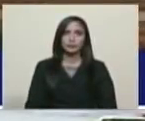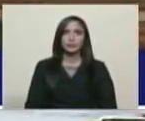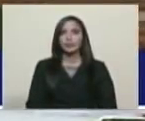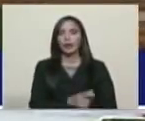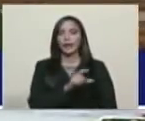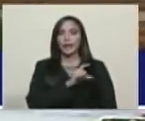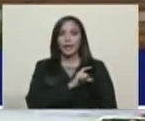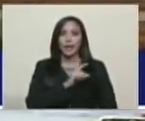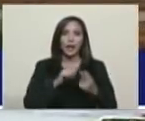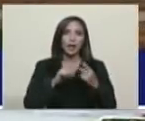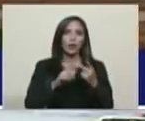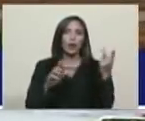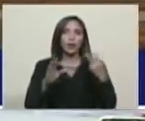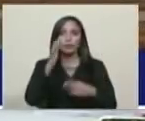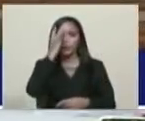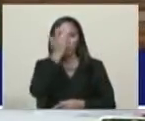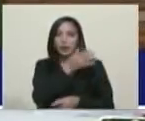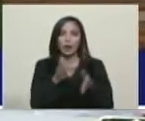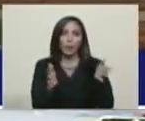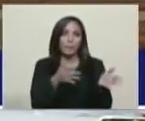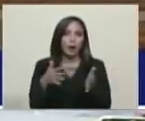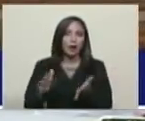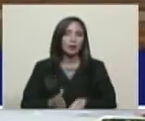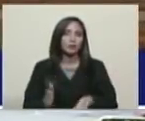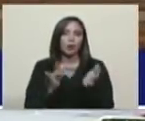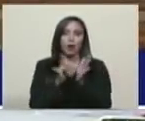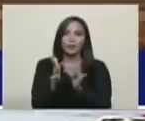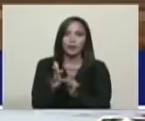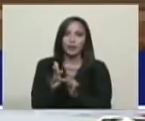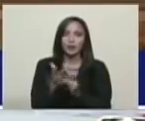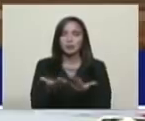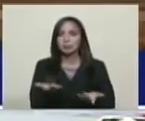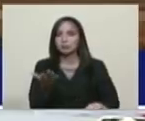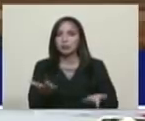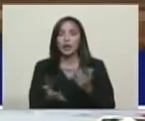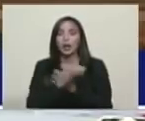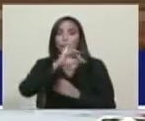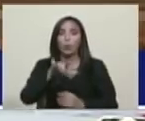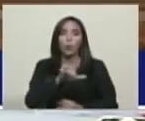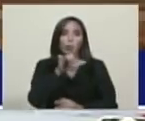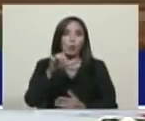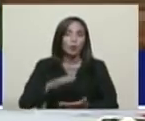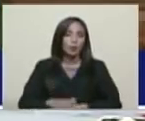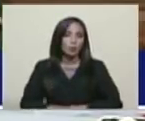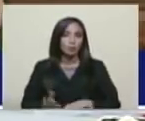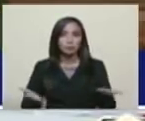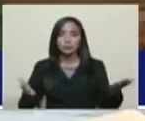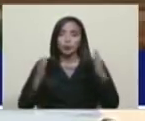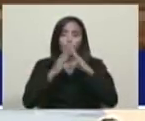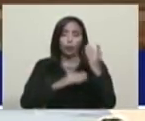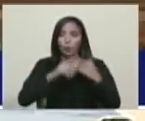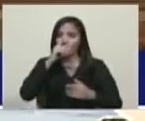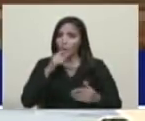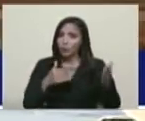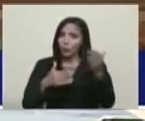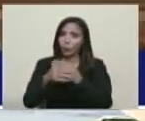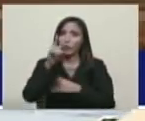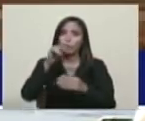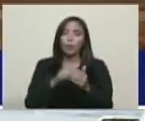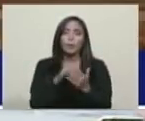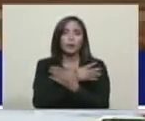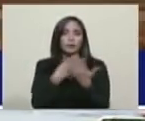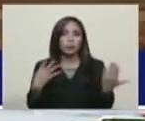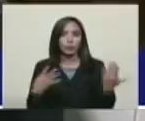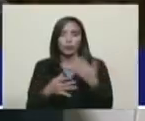enero, en febrero, en marzo, en abril, en julio, todo el año 2019 que ya